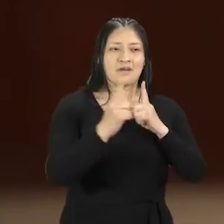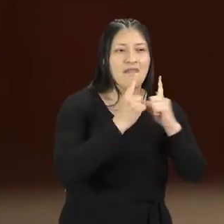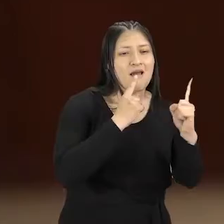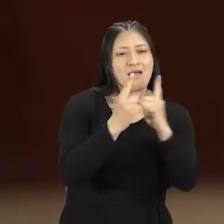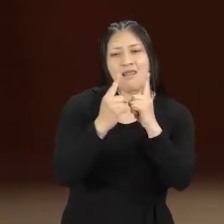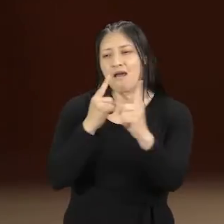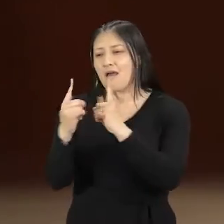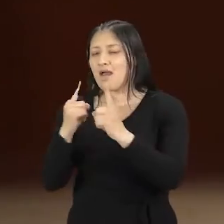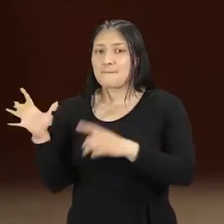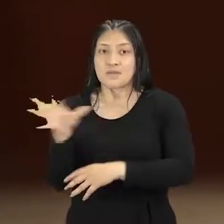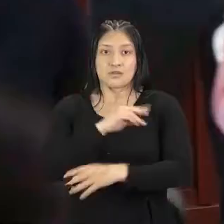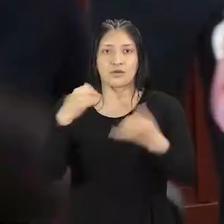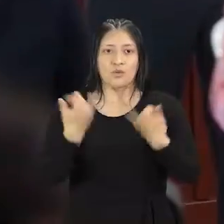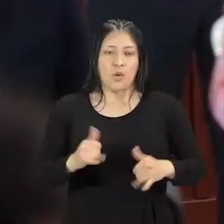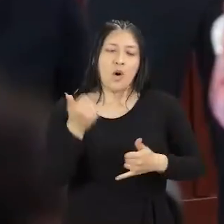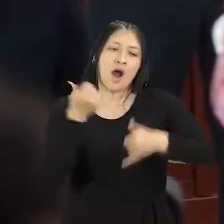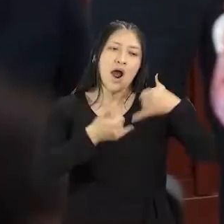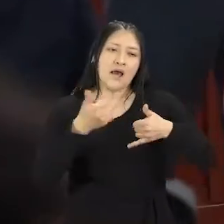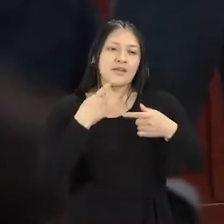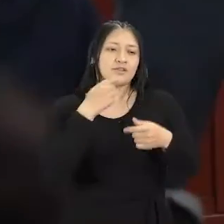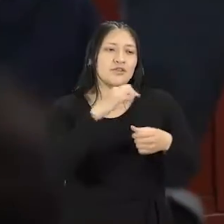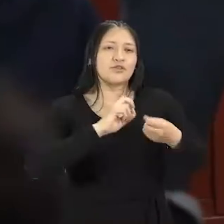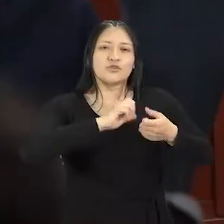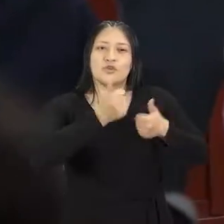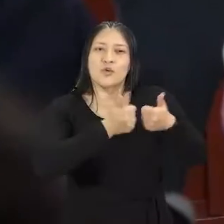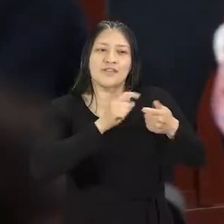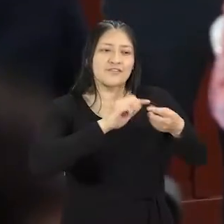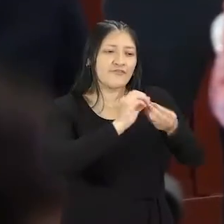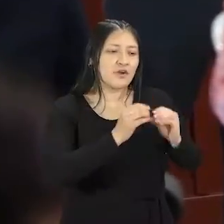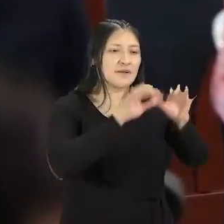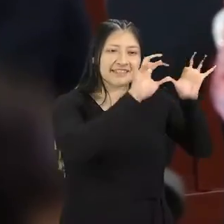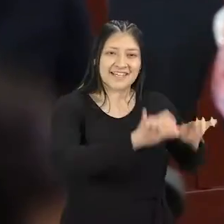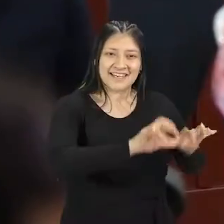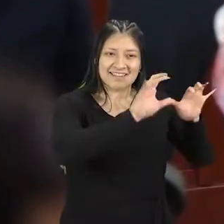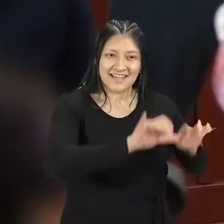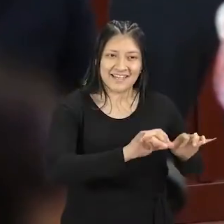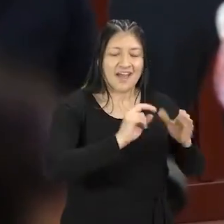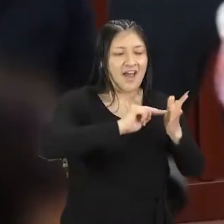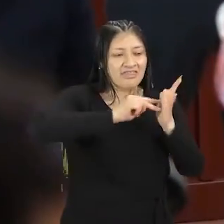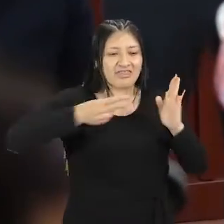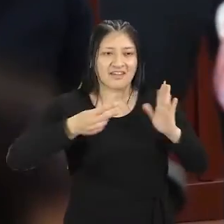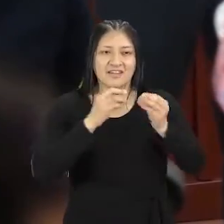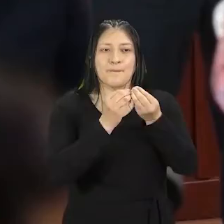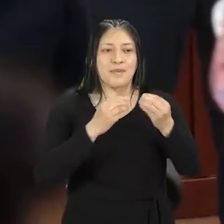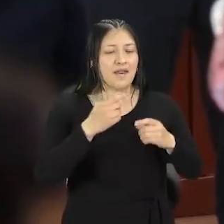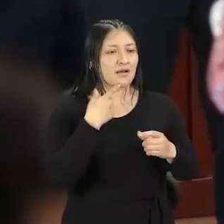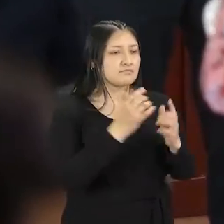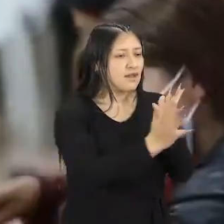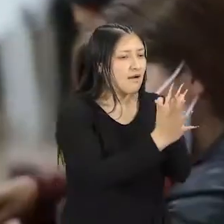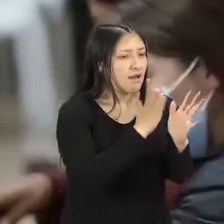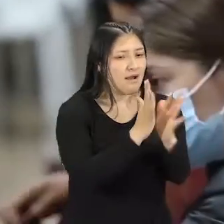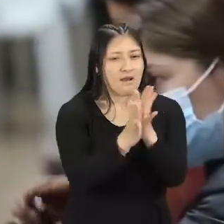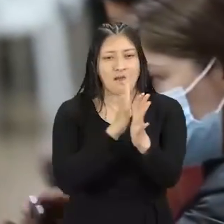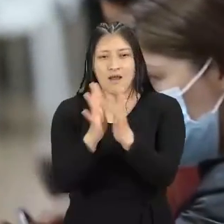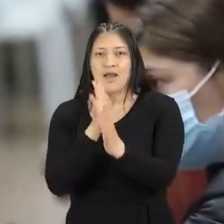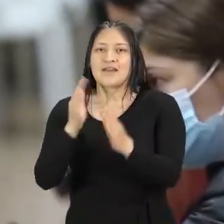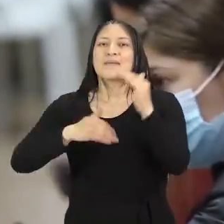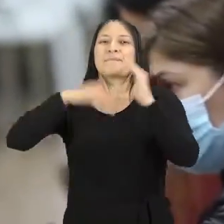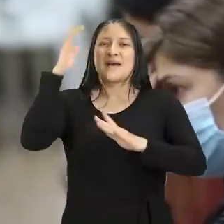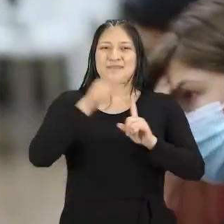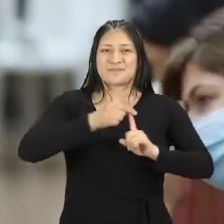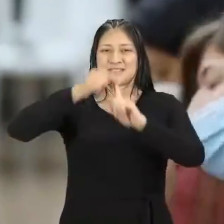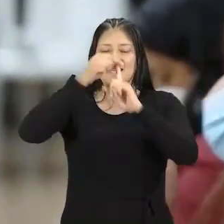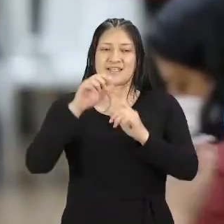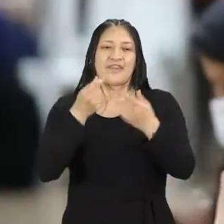nosotros, a través de la Secretaría Técnica como personería, sigamos apoyando a la mesa, generar más espacios, comités técnicos ya más especializados